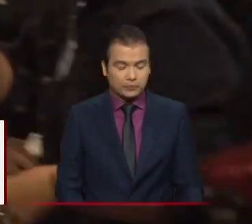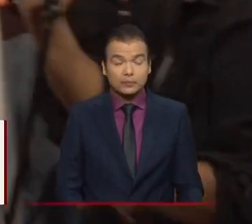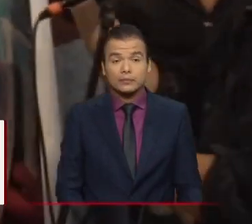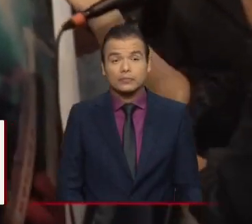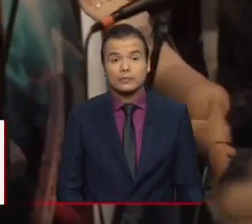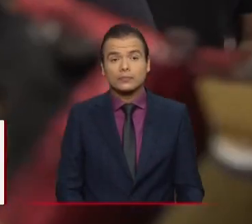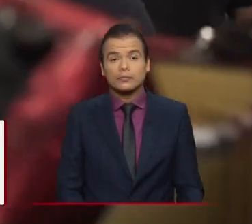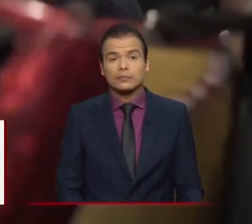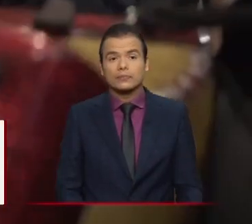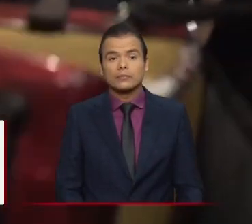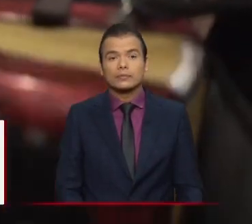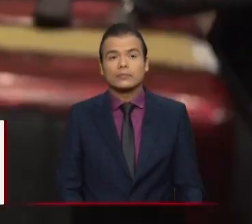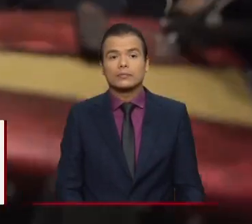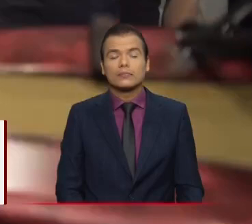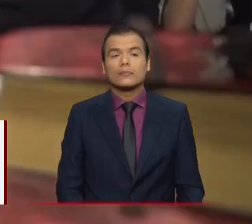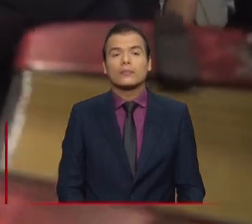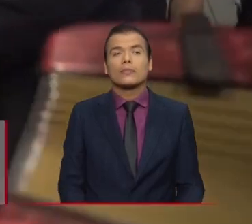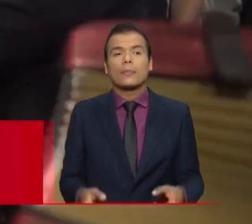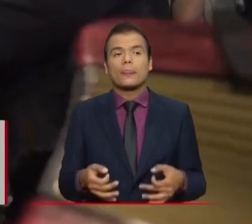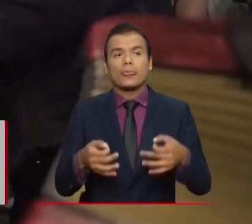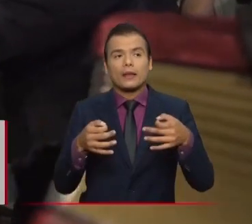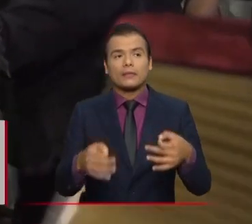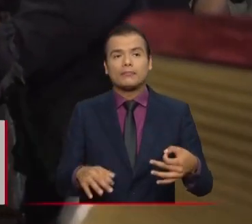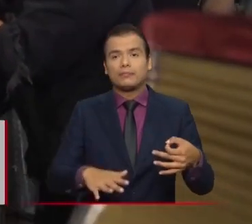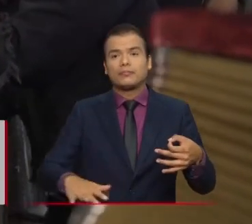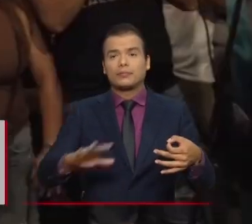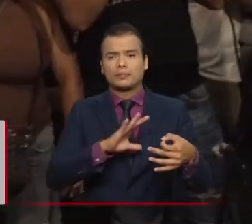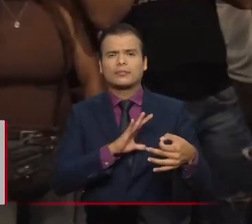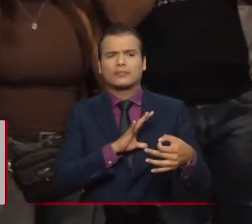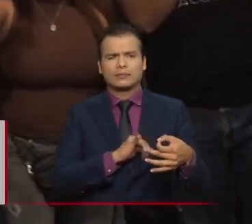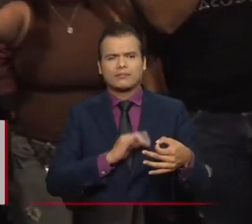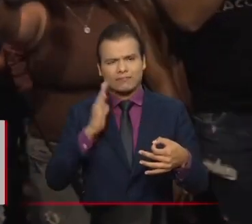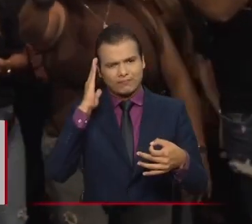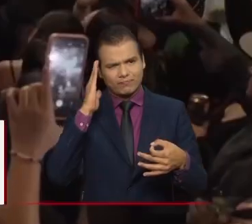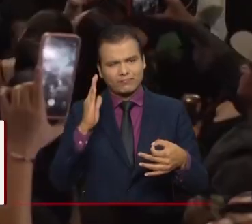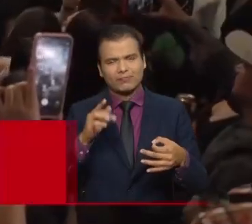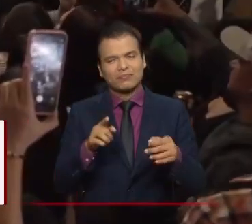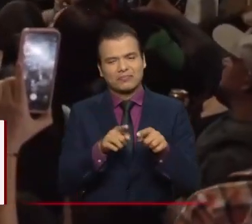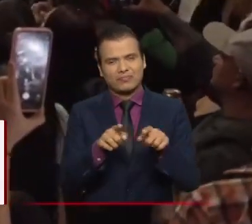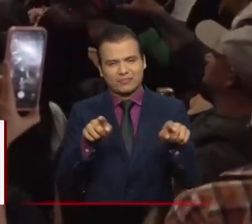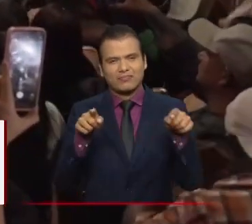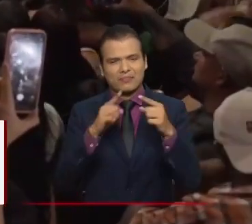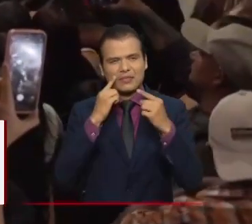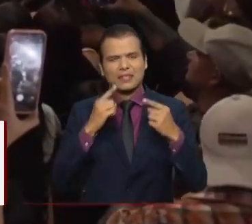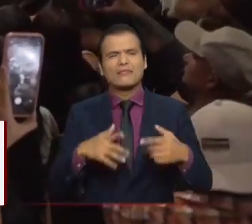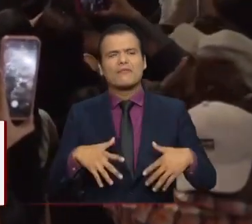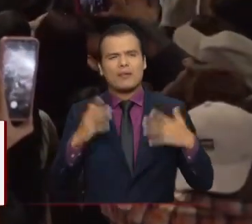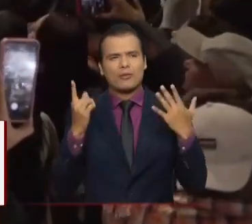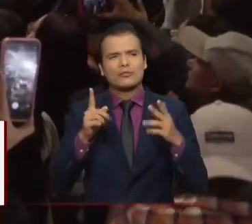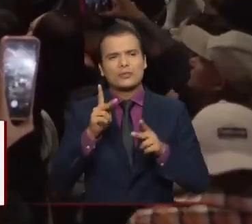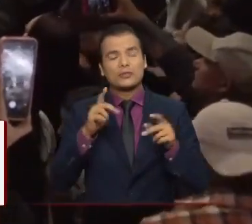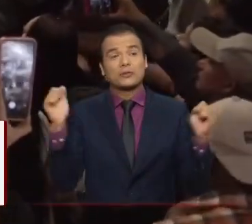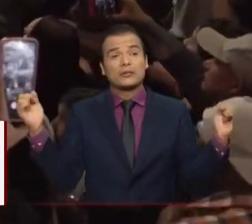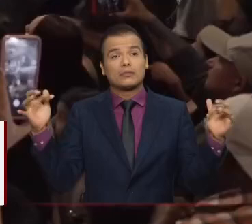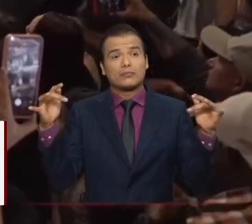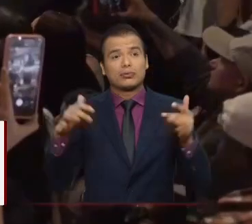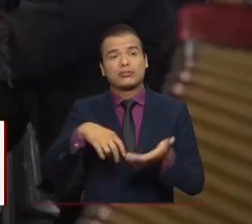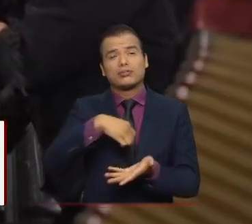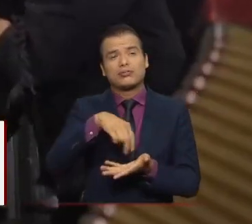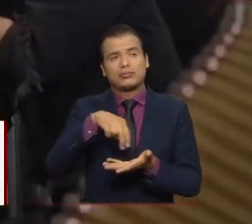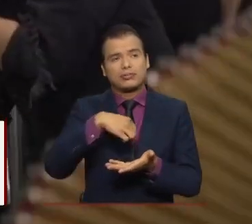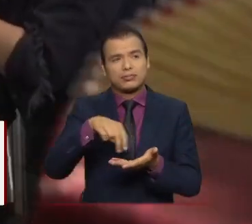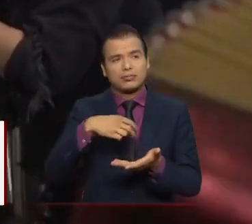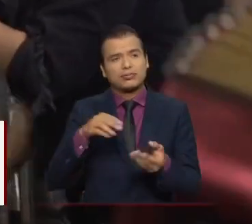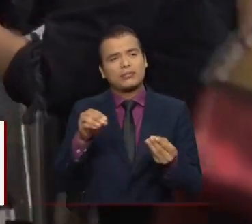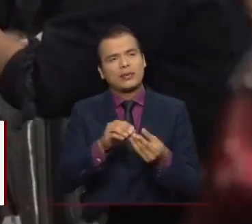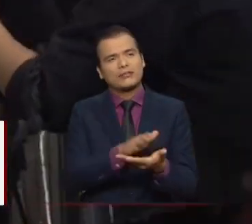ciudad en la tierra de la salsa y en uno de los sitios emblemáticos para cantarla Y tirar paso en Cali también hubo espacio para el vallenato